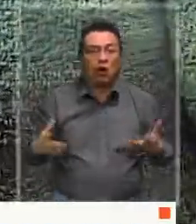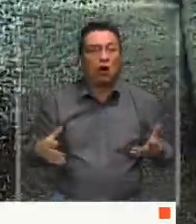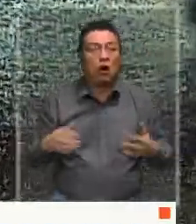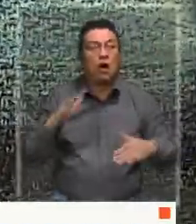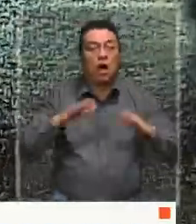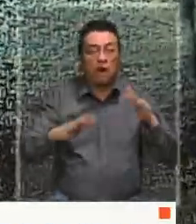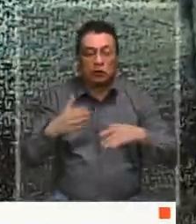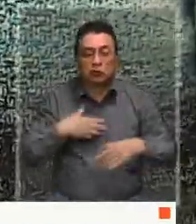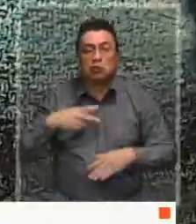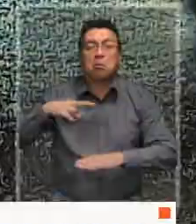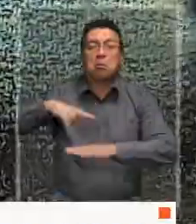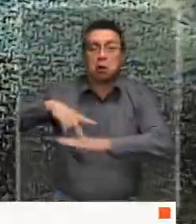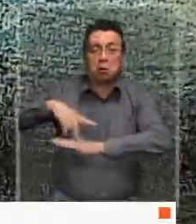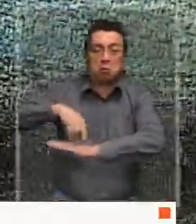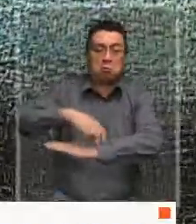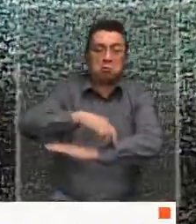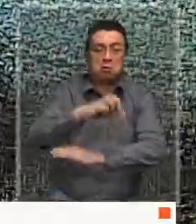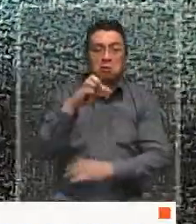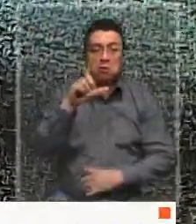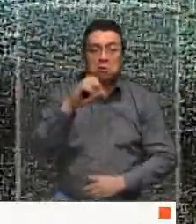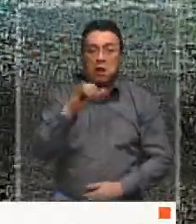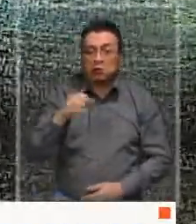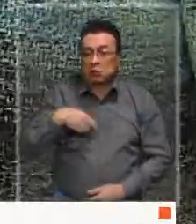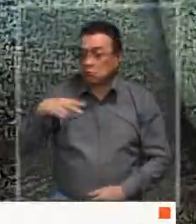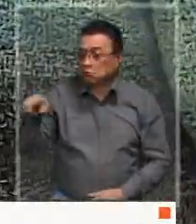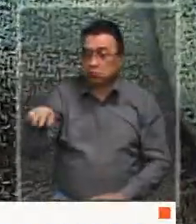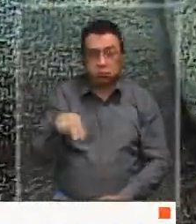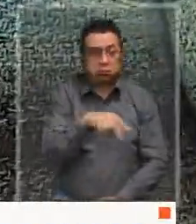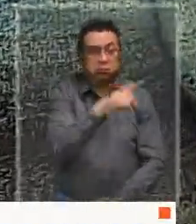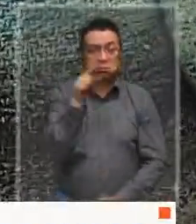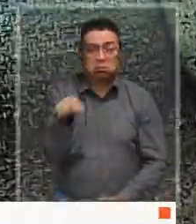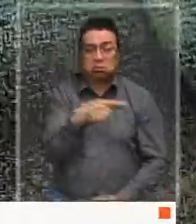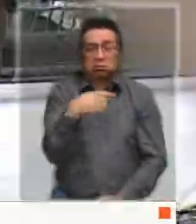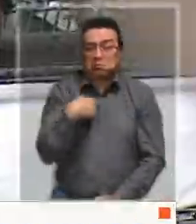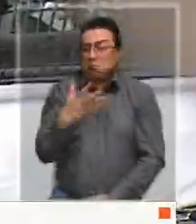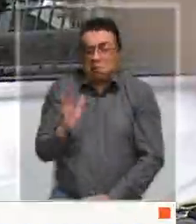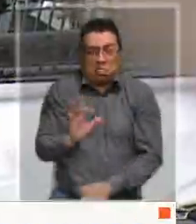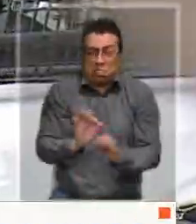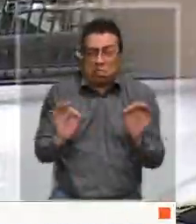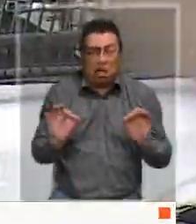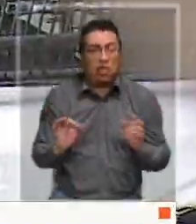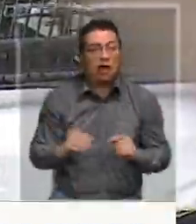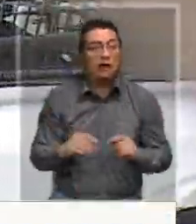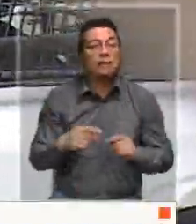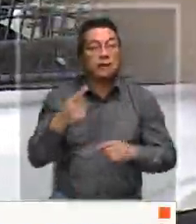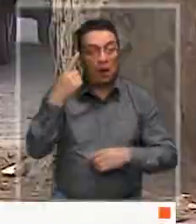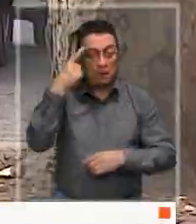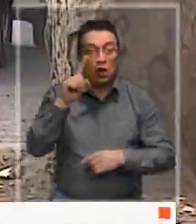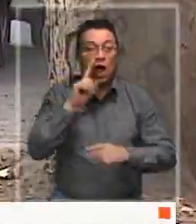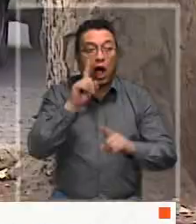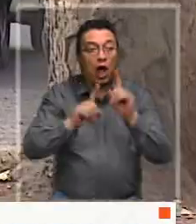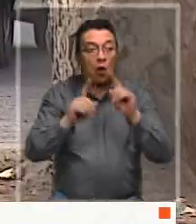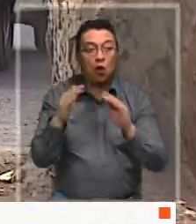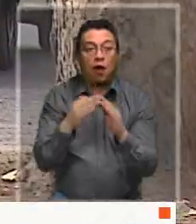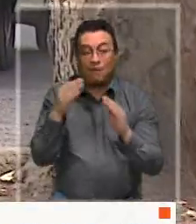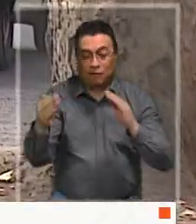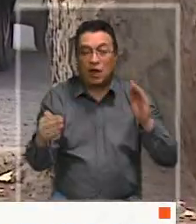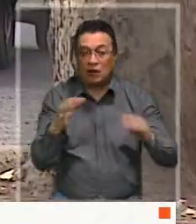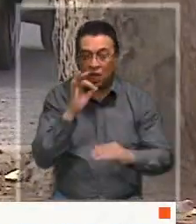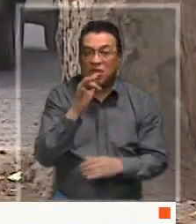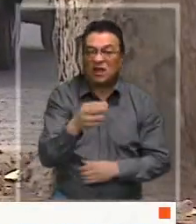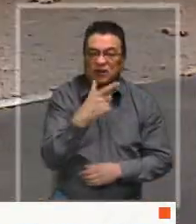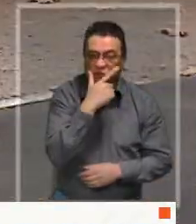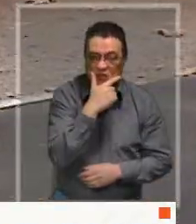veces yo vengo a pie de la plaza por aquí, por al medio y nada. Sin embargo, hay residentes que ponen en tela de juicio